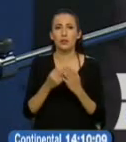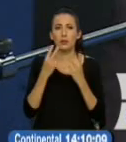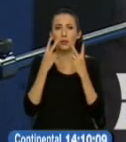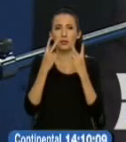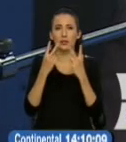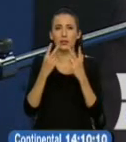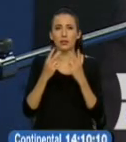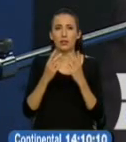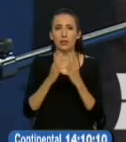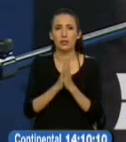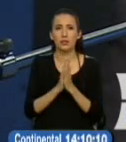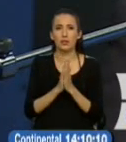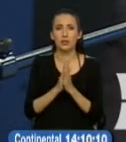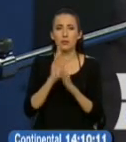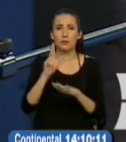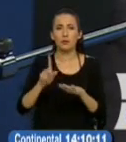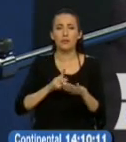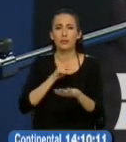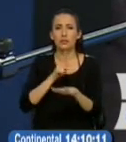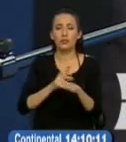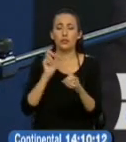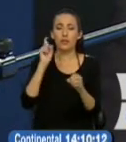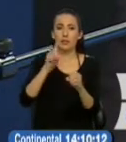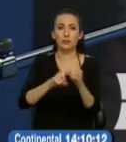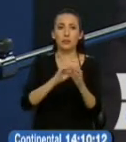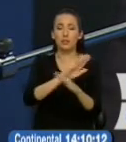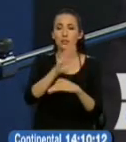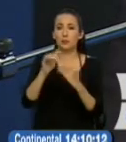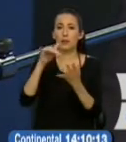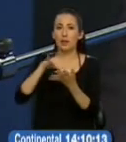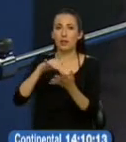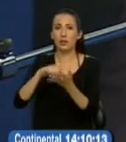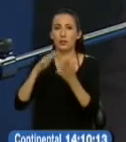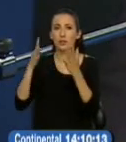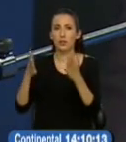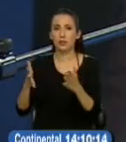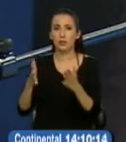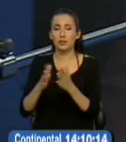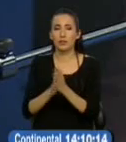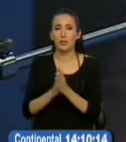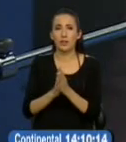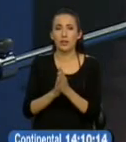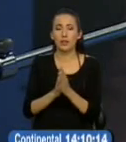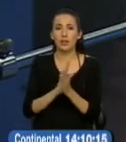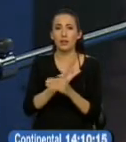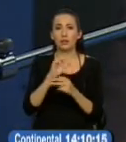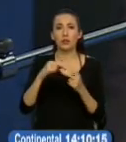productoras profesionales, pues es una ventana para el talento nacional.